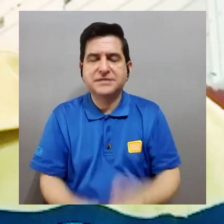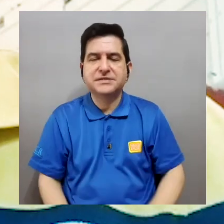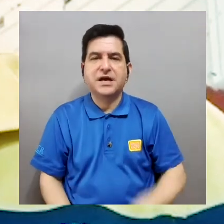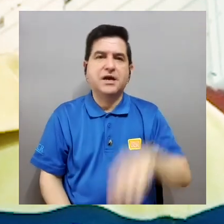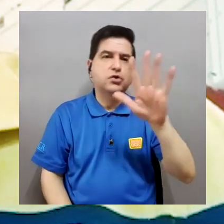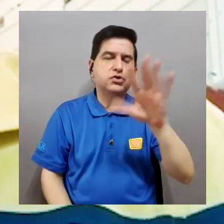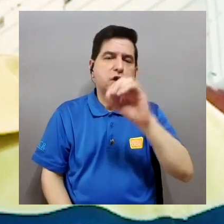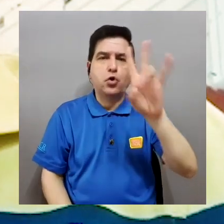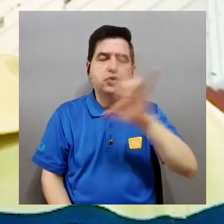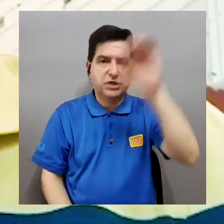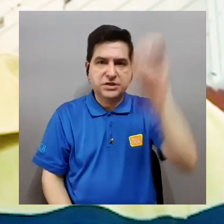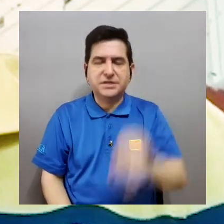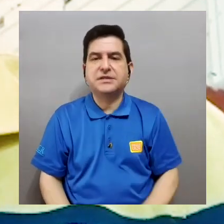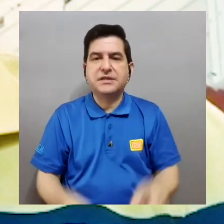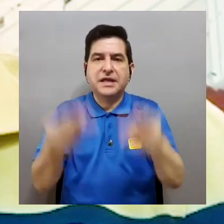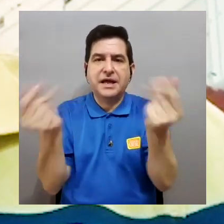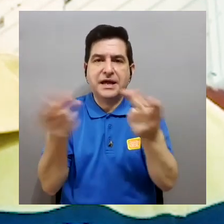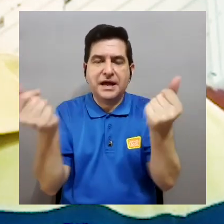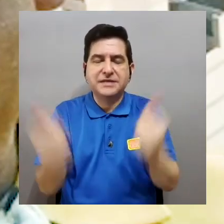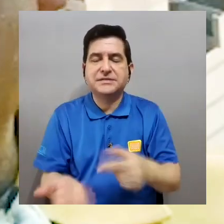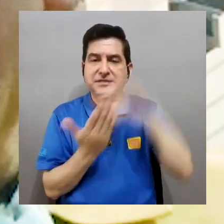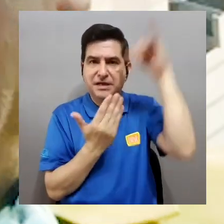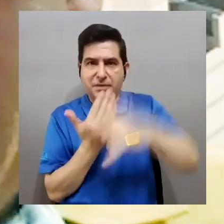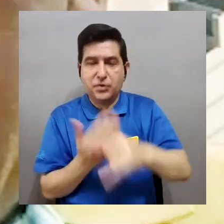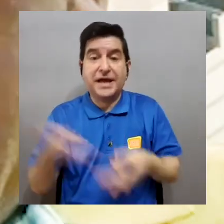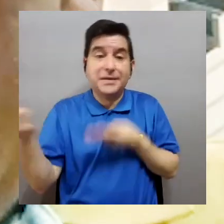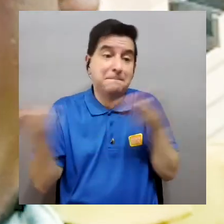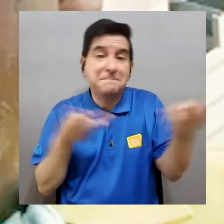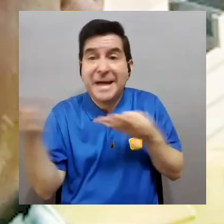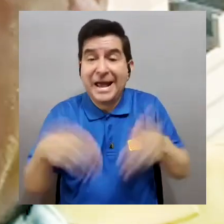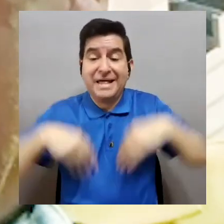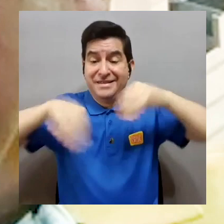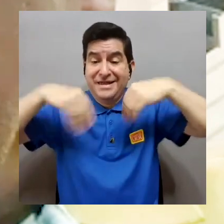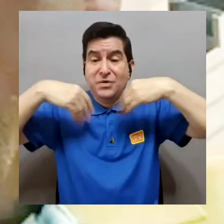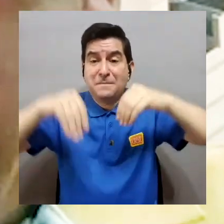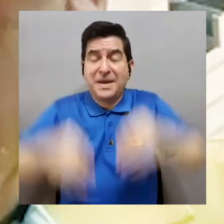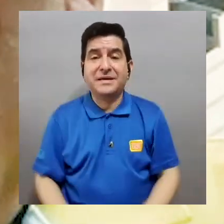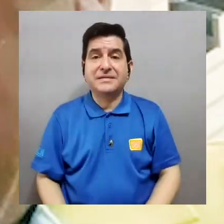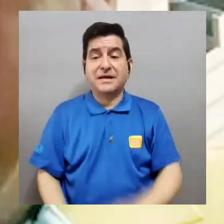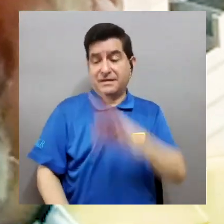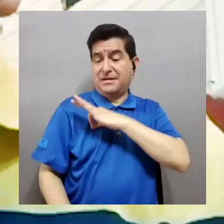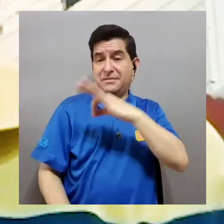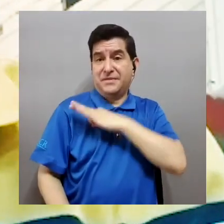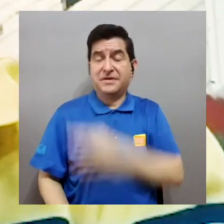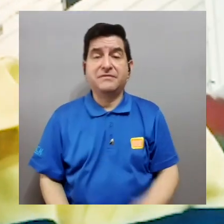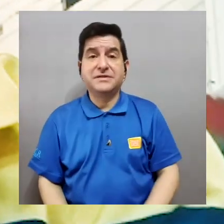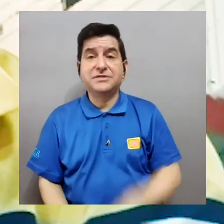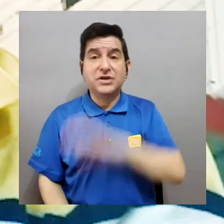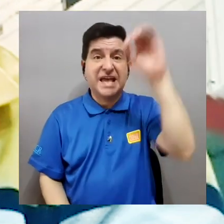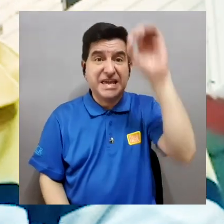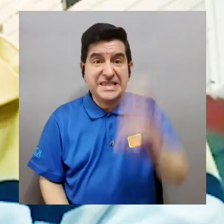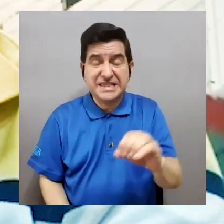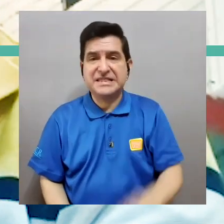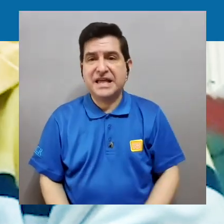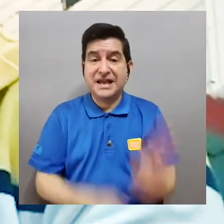un 5, un 7% del costo del proyecto. En mercadeo, en ventas, en comisiones y los intereses